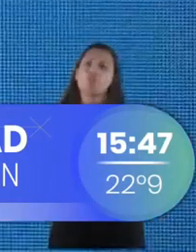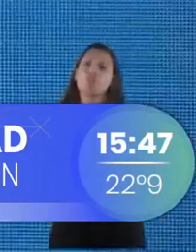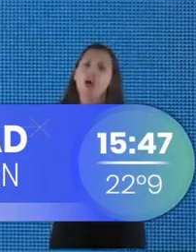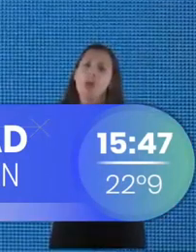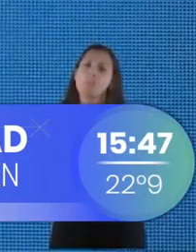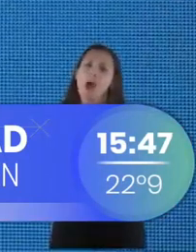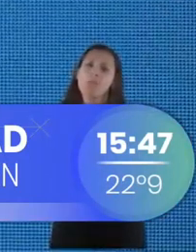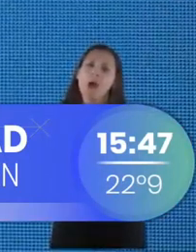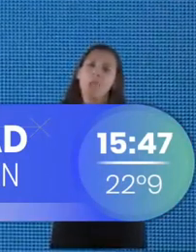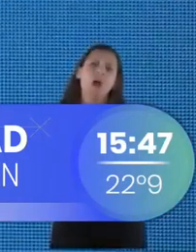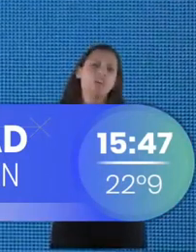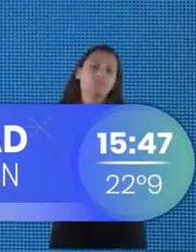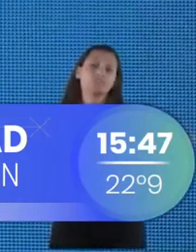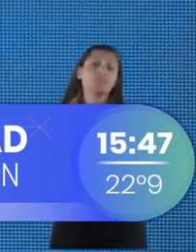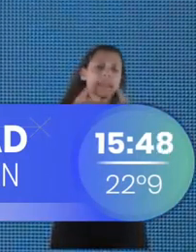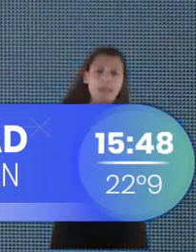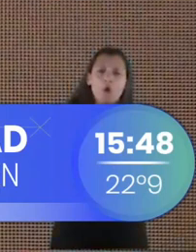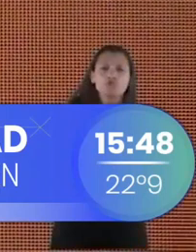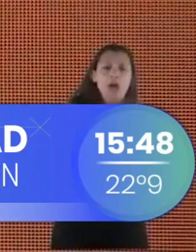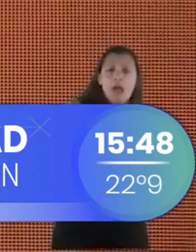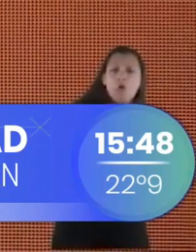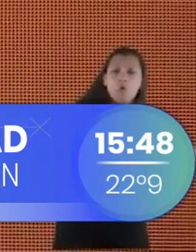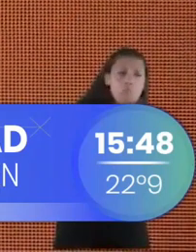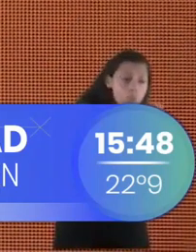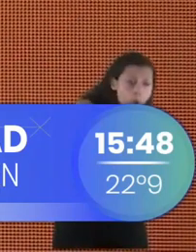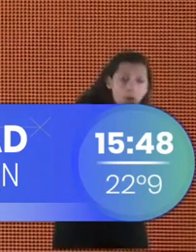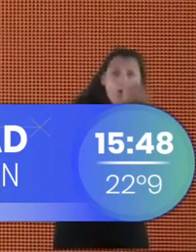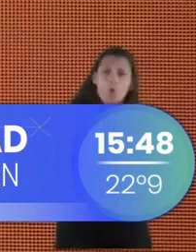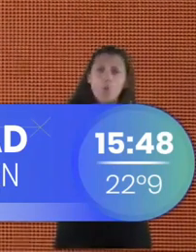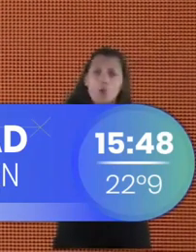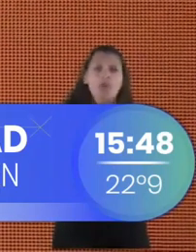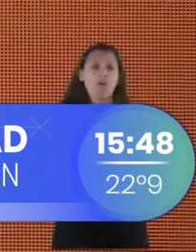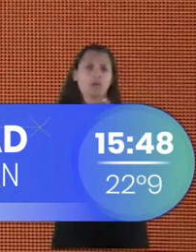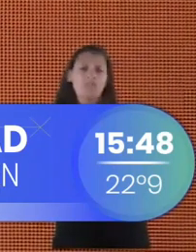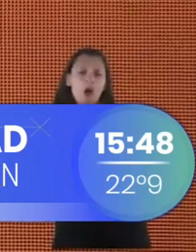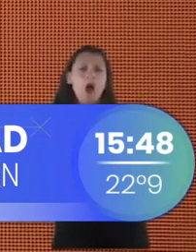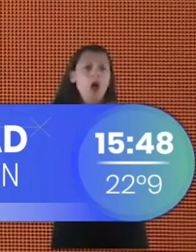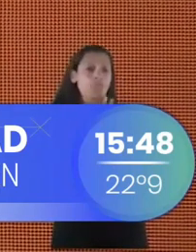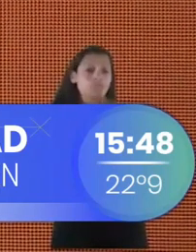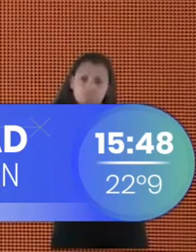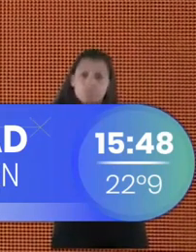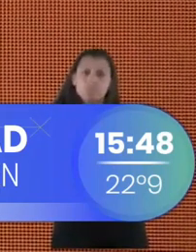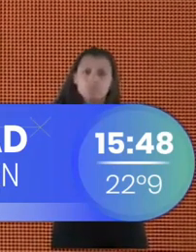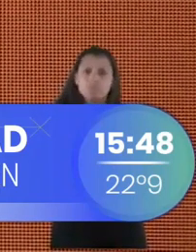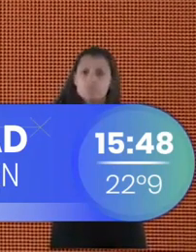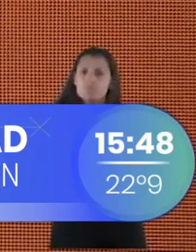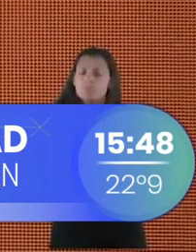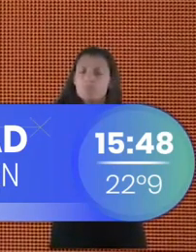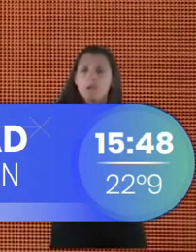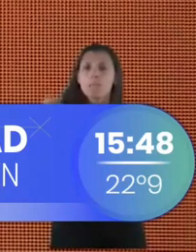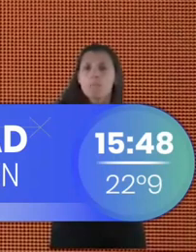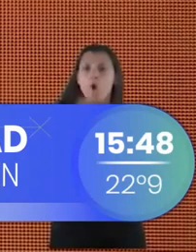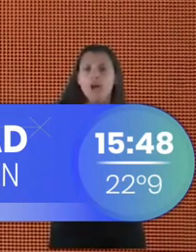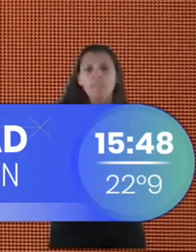La necesidad de reconocerle a la mujer que cuida lo que representa para el desarrollo social